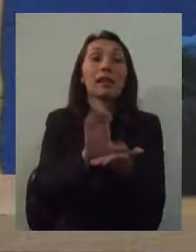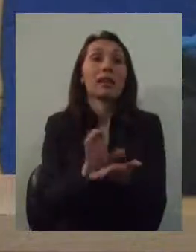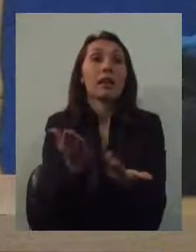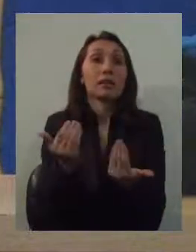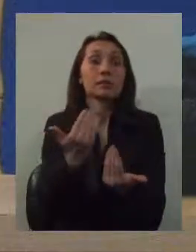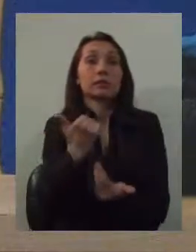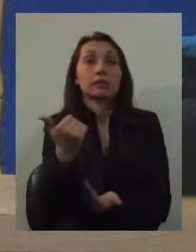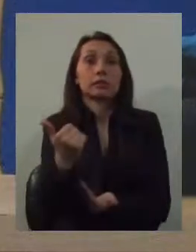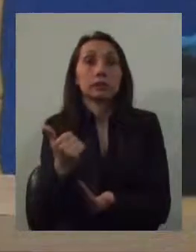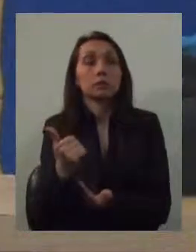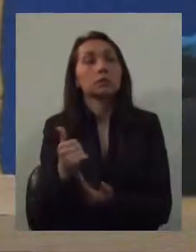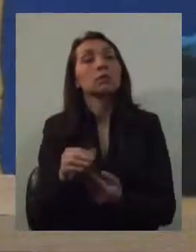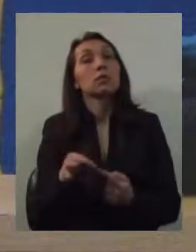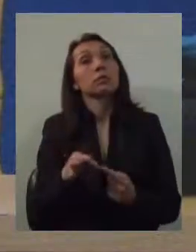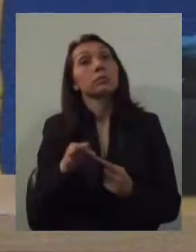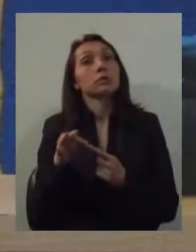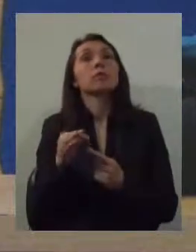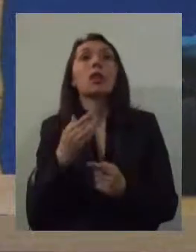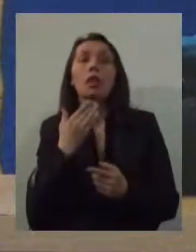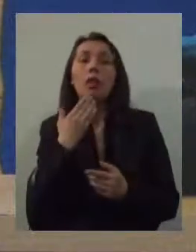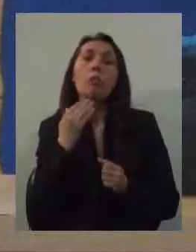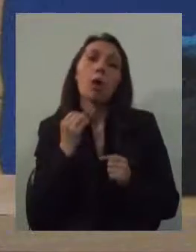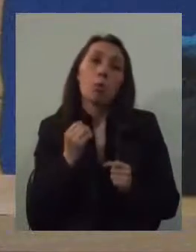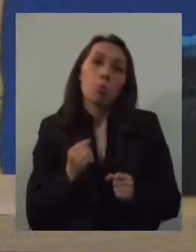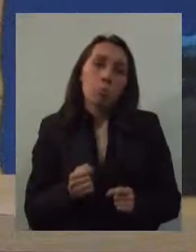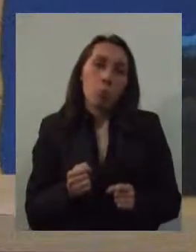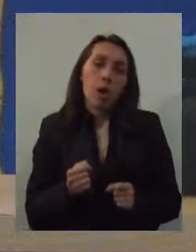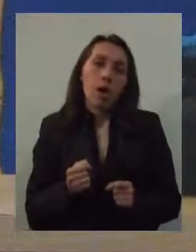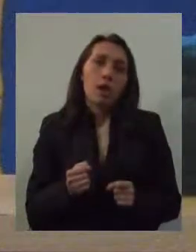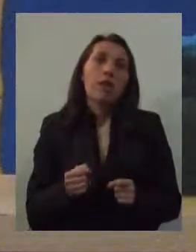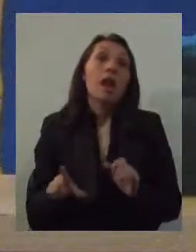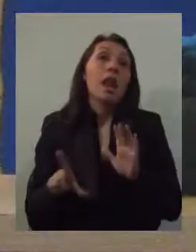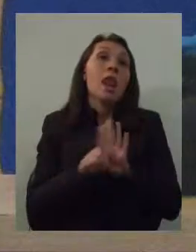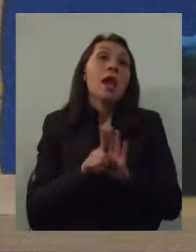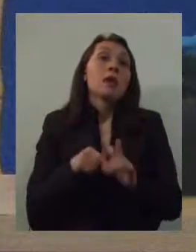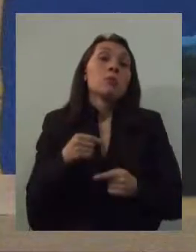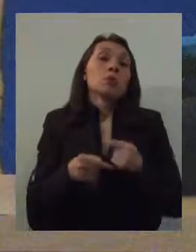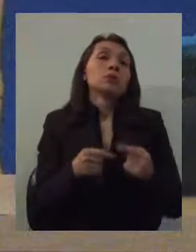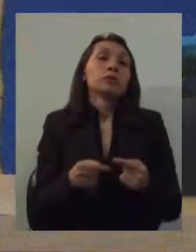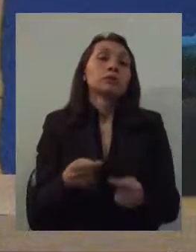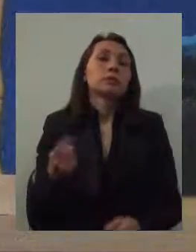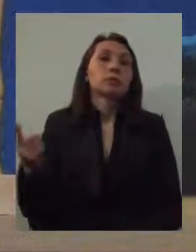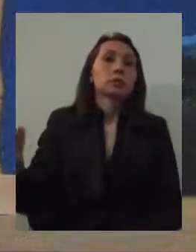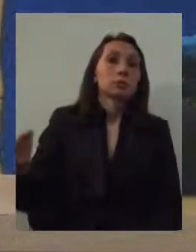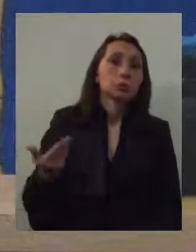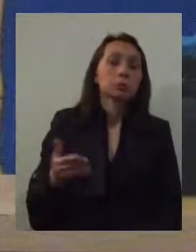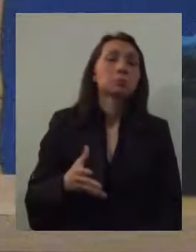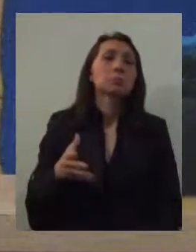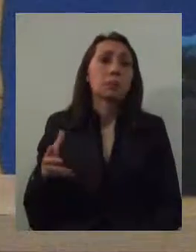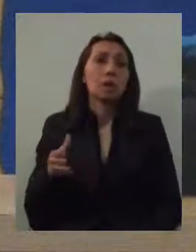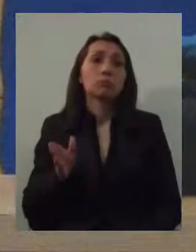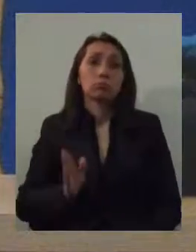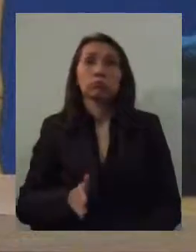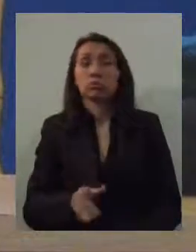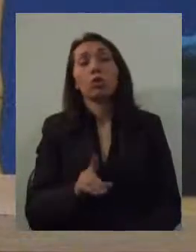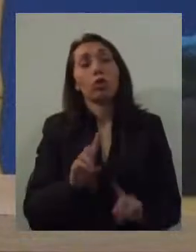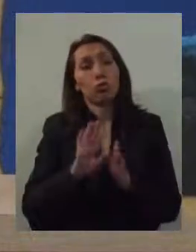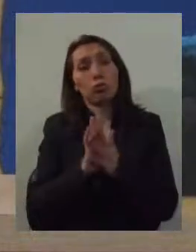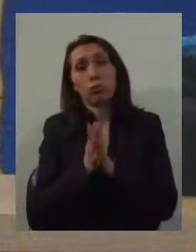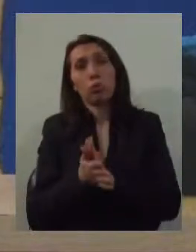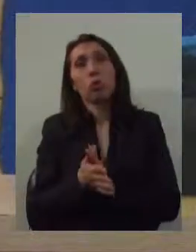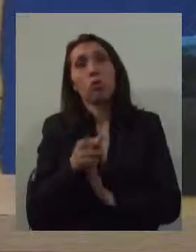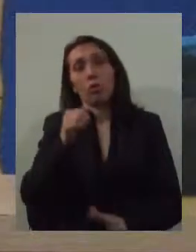en principio, porque también se puede extraterritorializar la ley procesal del requirente, y cada vez más esto ocurre sobre todo en materia